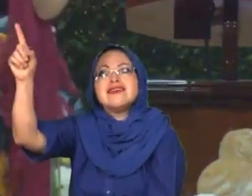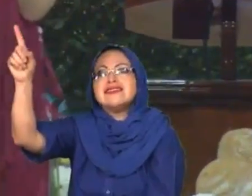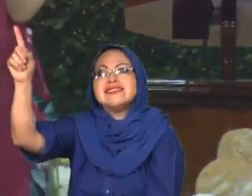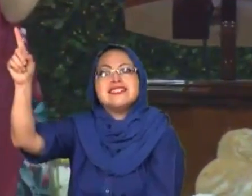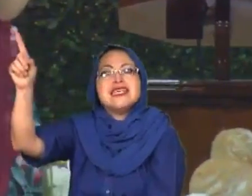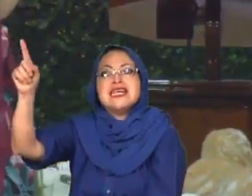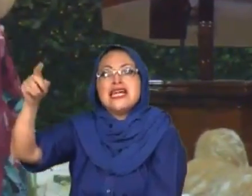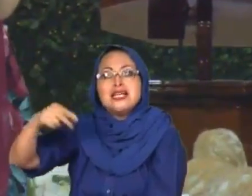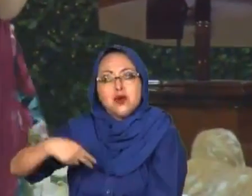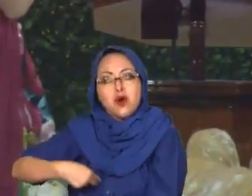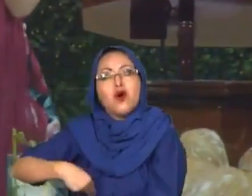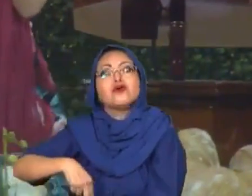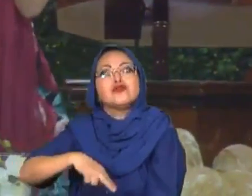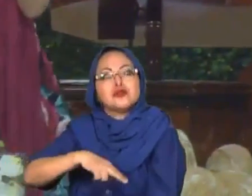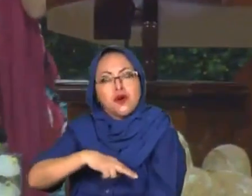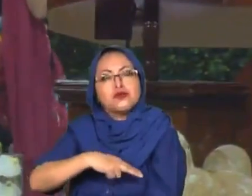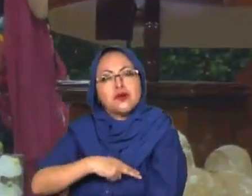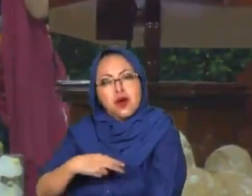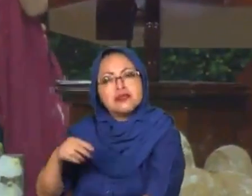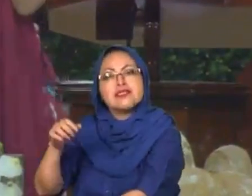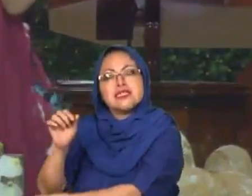Intenso, Señor, y te